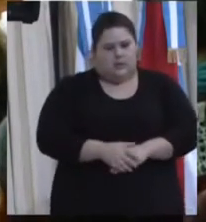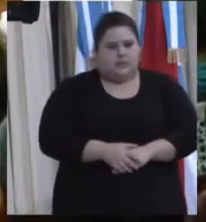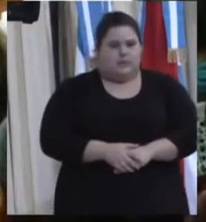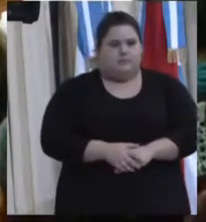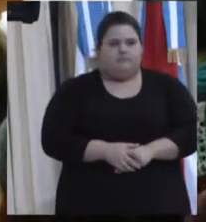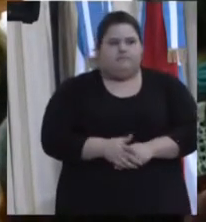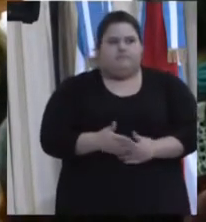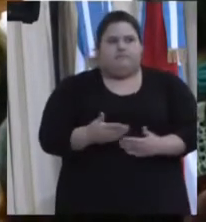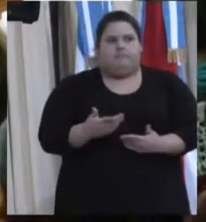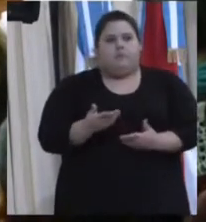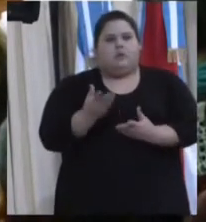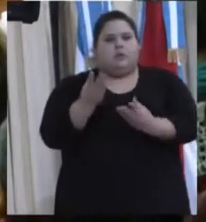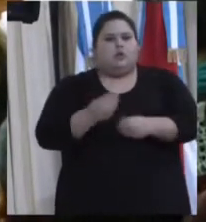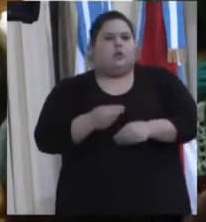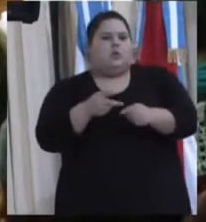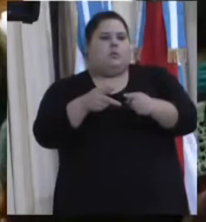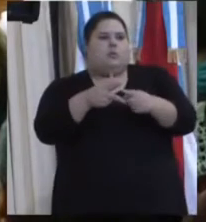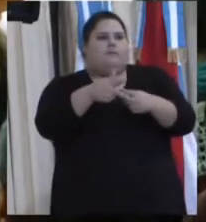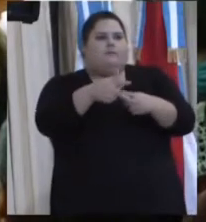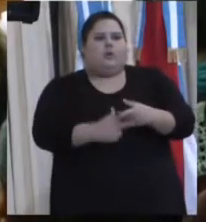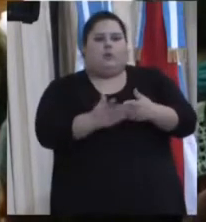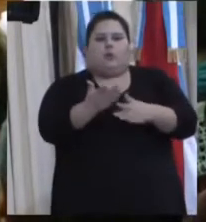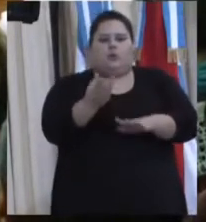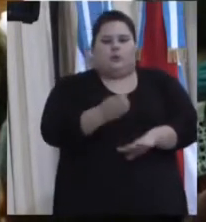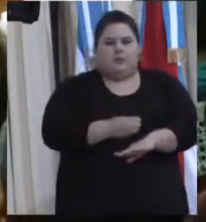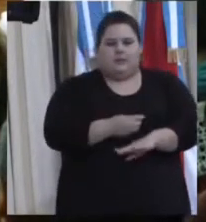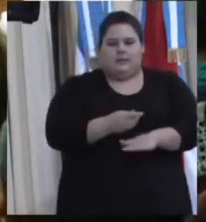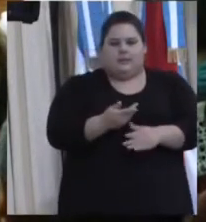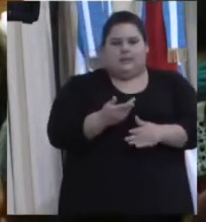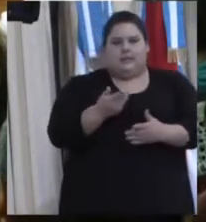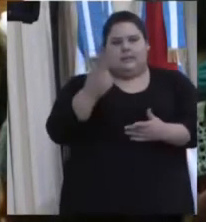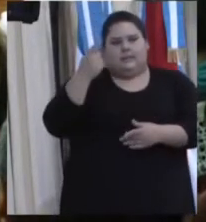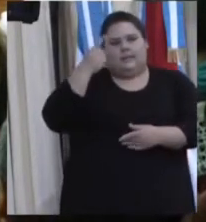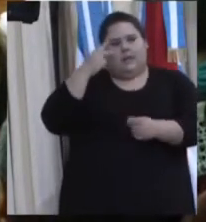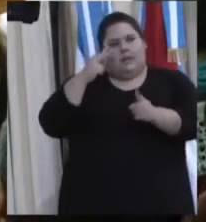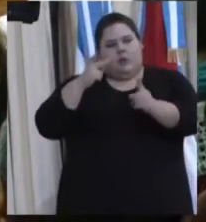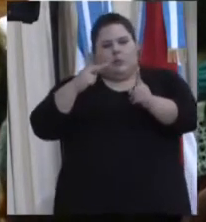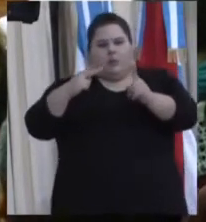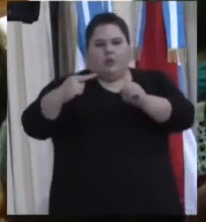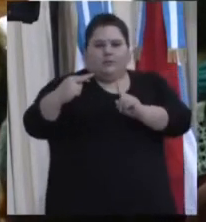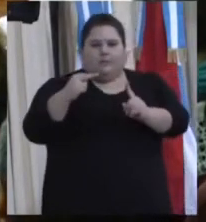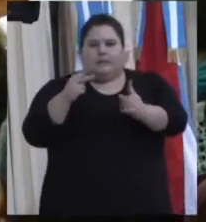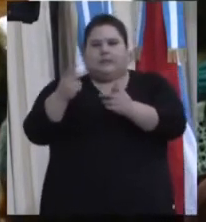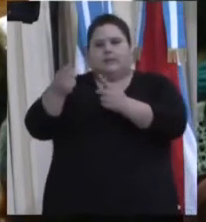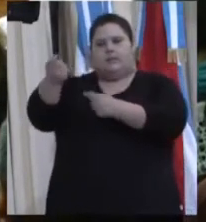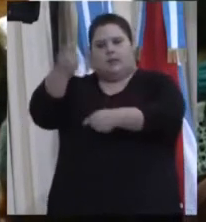hecho los instrumentos más eficientes de ciertas miradas mercantilistas, de ciertas perspectivas